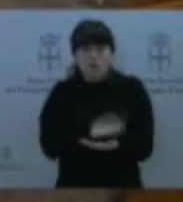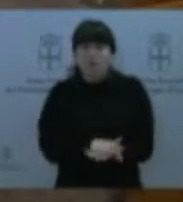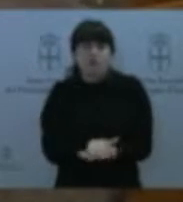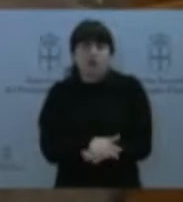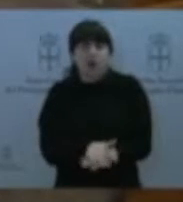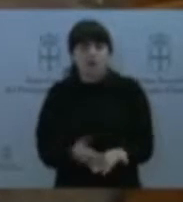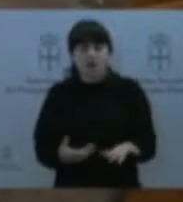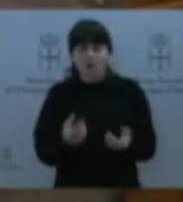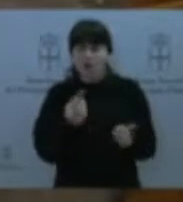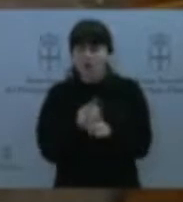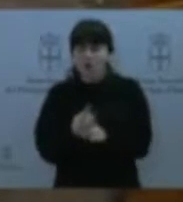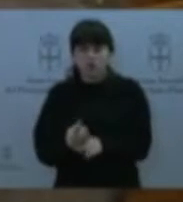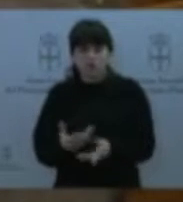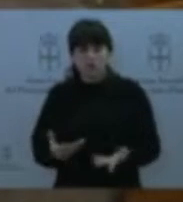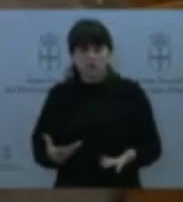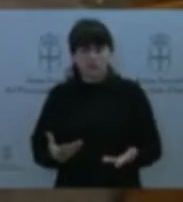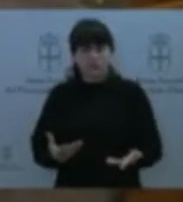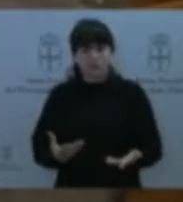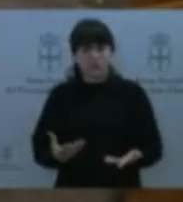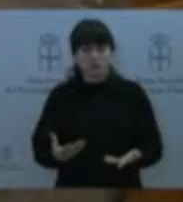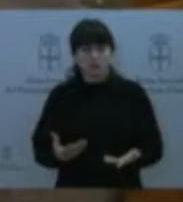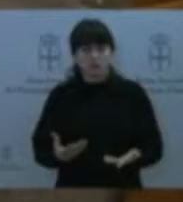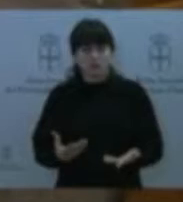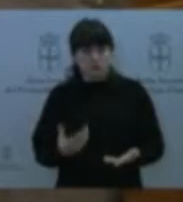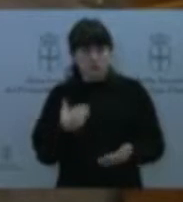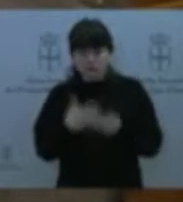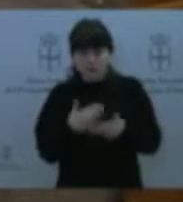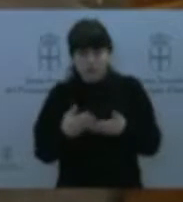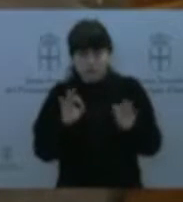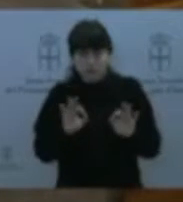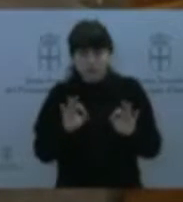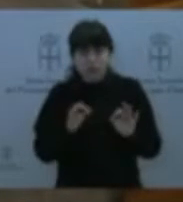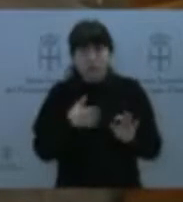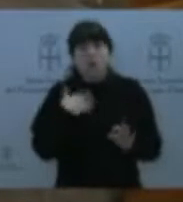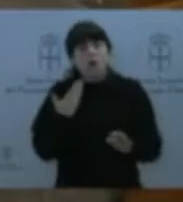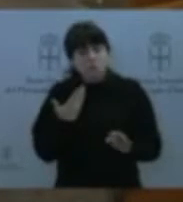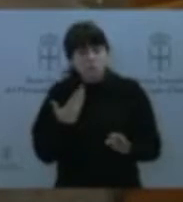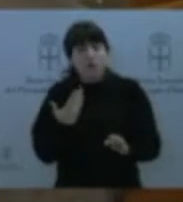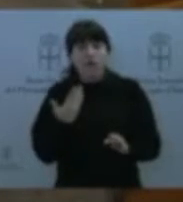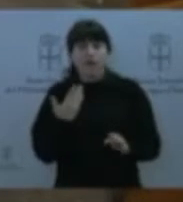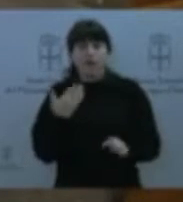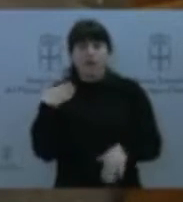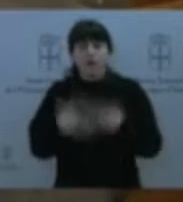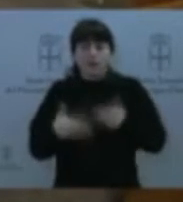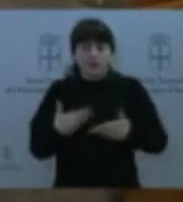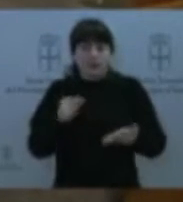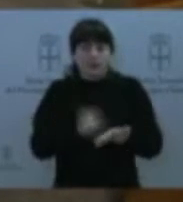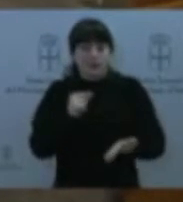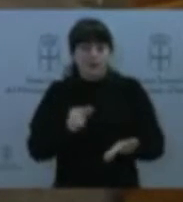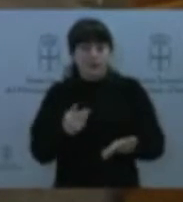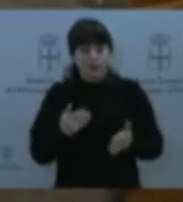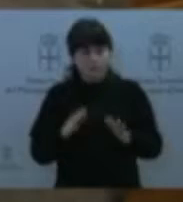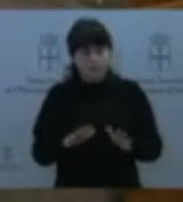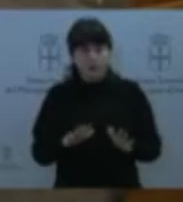fue el procedimiento, yo puedo convenir con usted que quizás haya sido muy acelerado, muy rápido, pero la cuestión esencial es, ¿se conculcaron las bases o